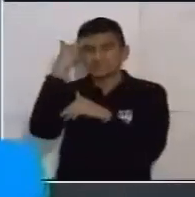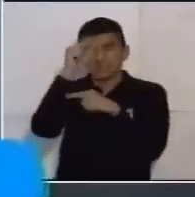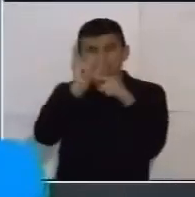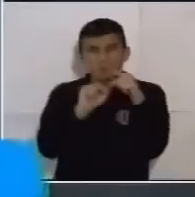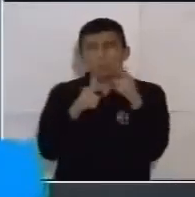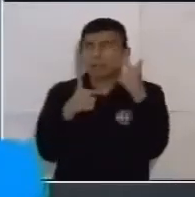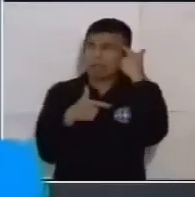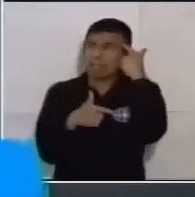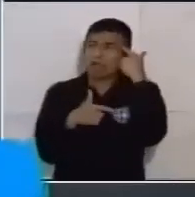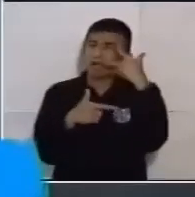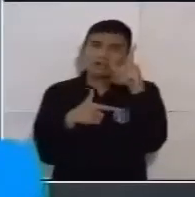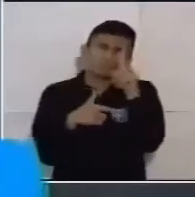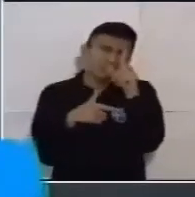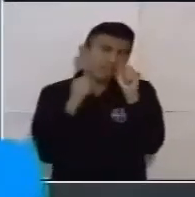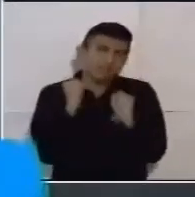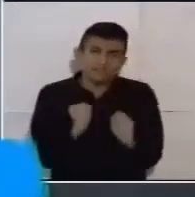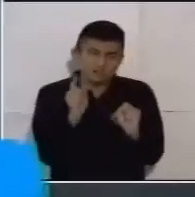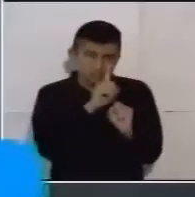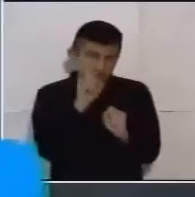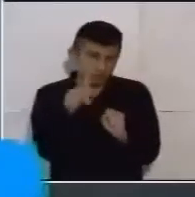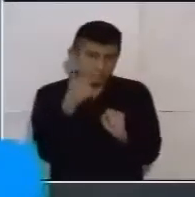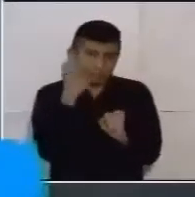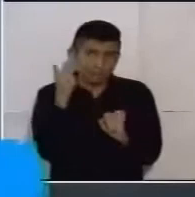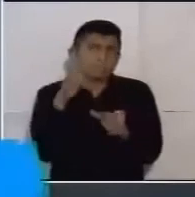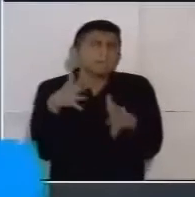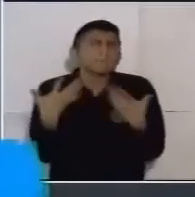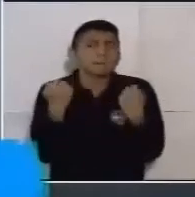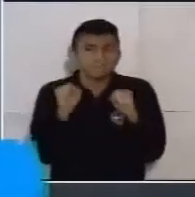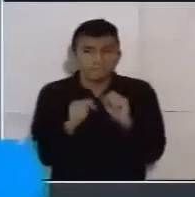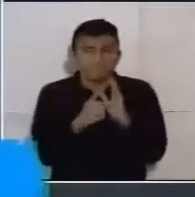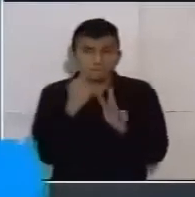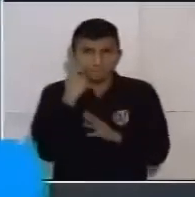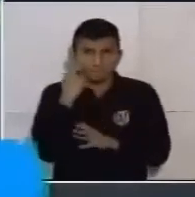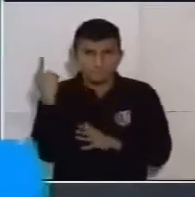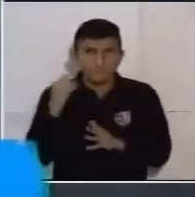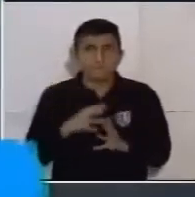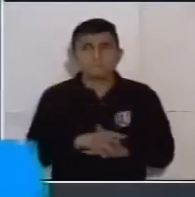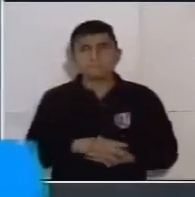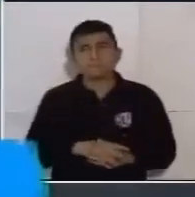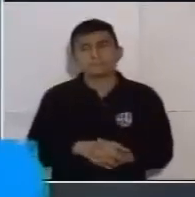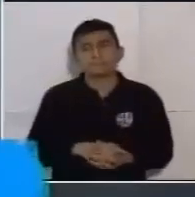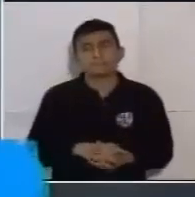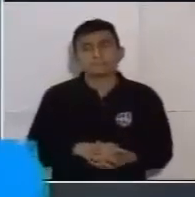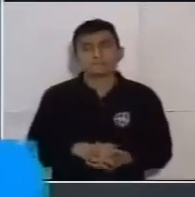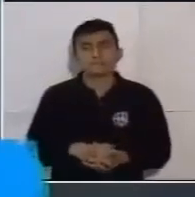Entonces no se compliquen la vida. Miren cómo lo vamos a hacer pues.